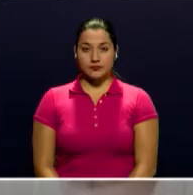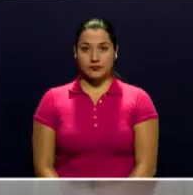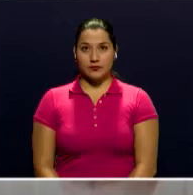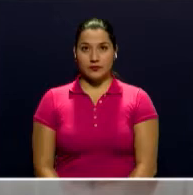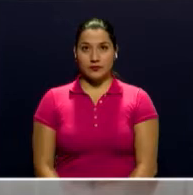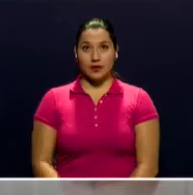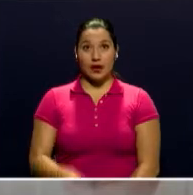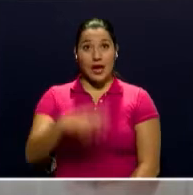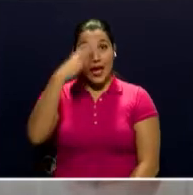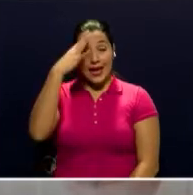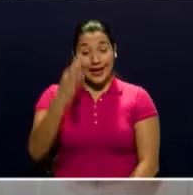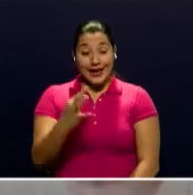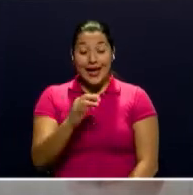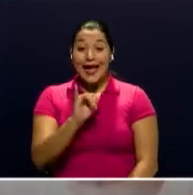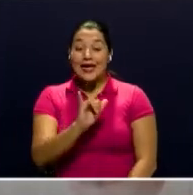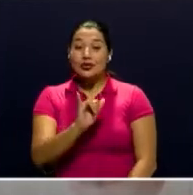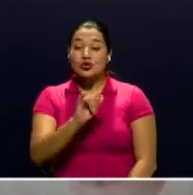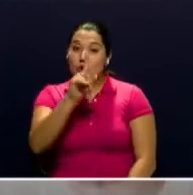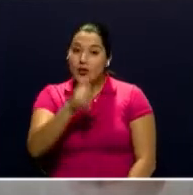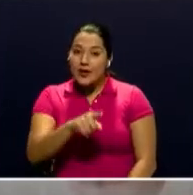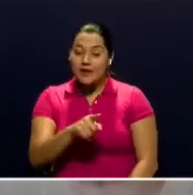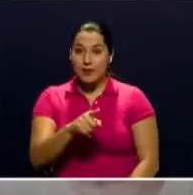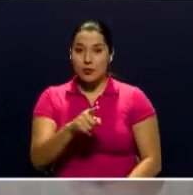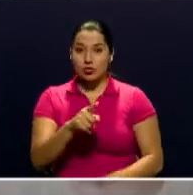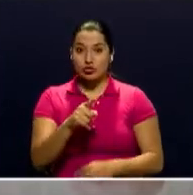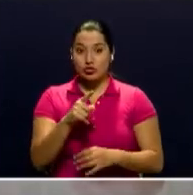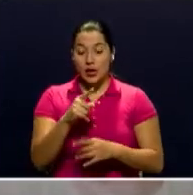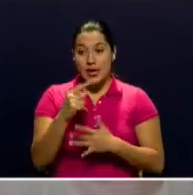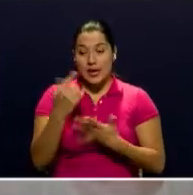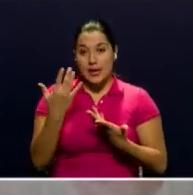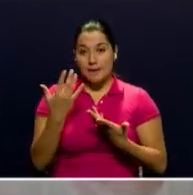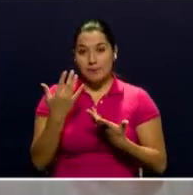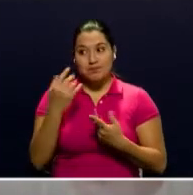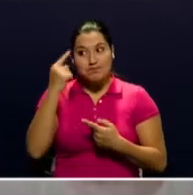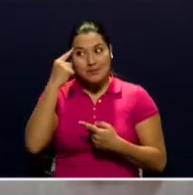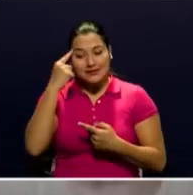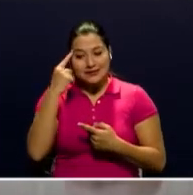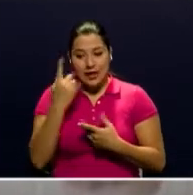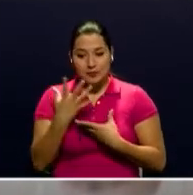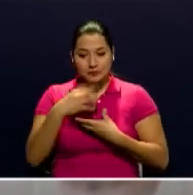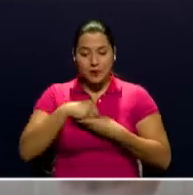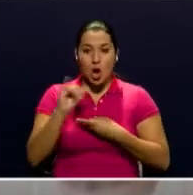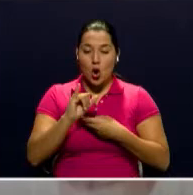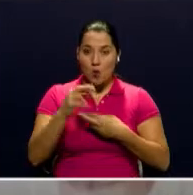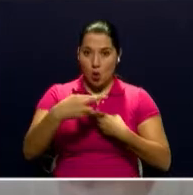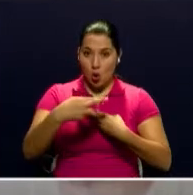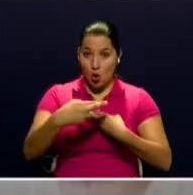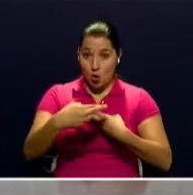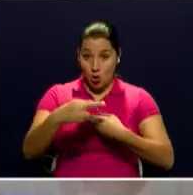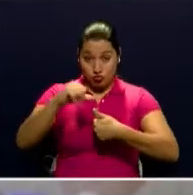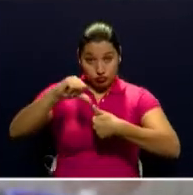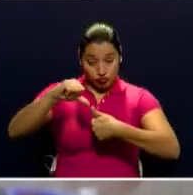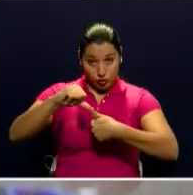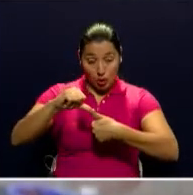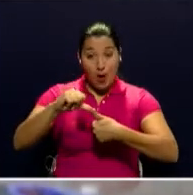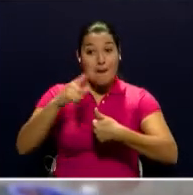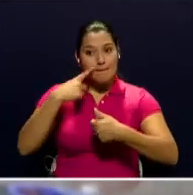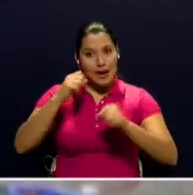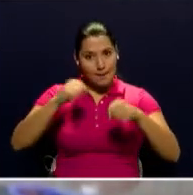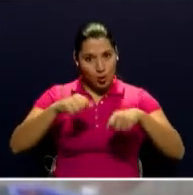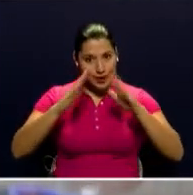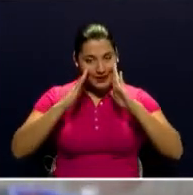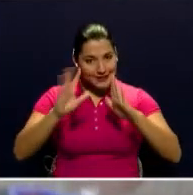Sanitaria. Creo que es algo que tenemos que también considerar como región para hacer ese abordaje integral. Coincido